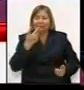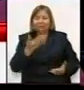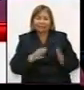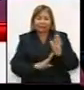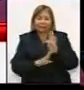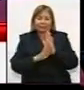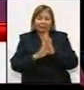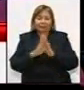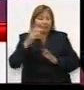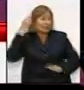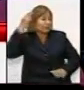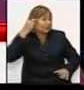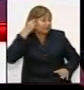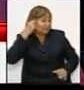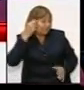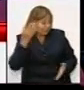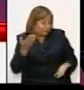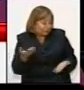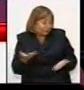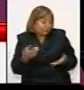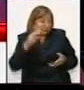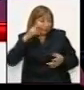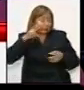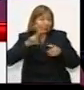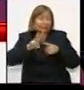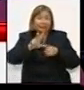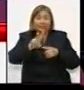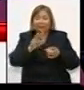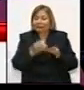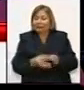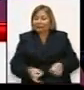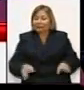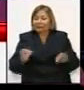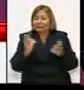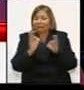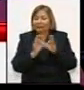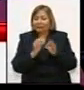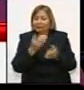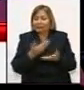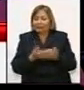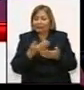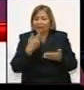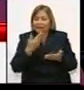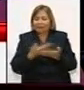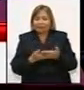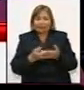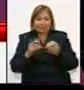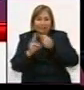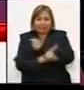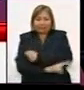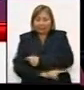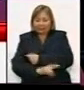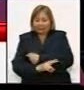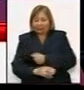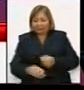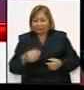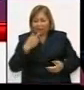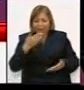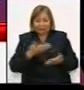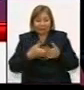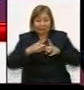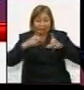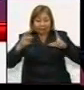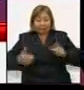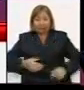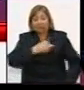crecer políticamente desde una visión local que es importantísima hacia una dimensión nacional. Y de ahí nacen los